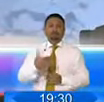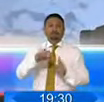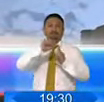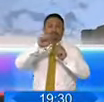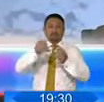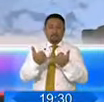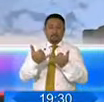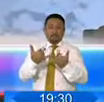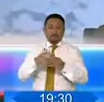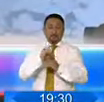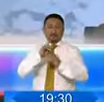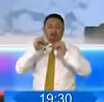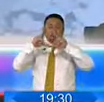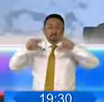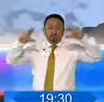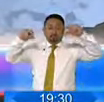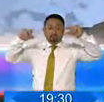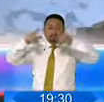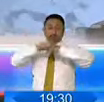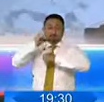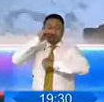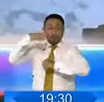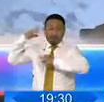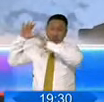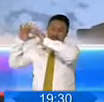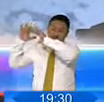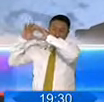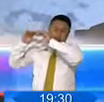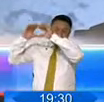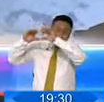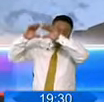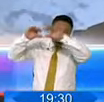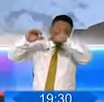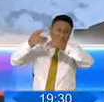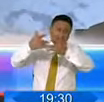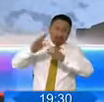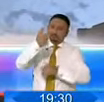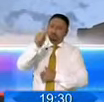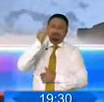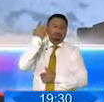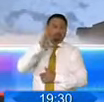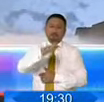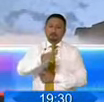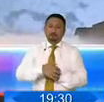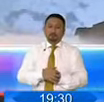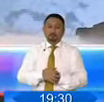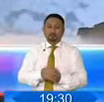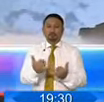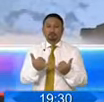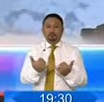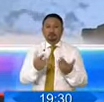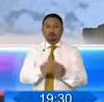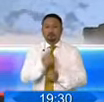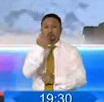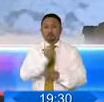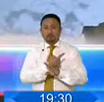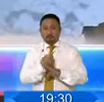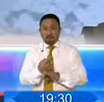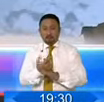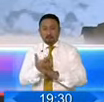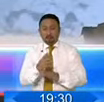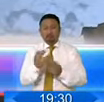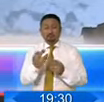que transporta humedad desde la cuenca amazónica. Esto aproximadamente dura unos 10 días, ¿sí? Ya estamos aproximadamente ya una semana.